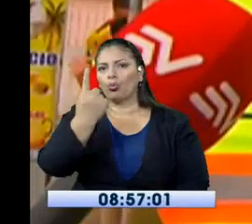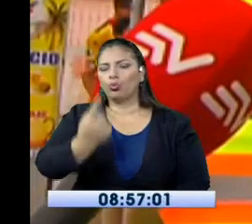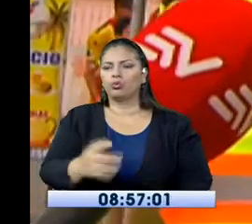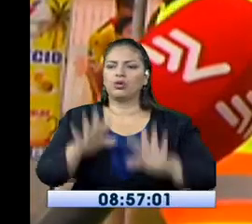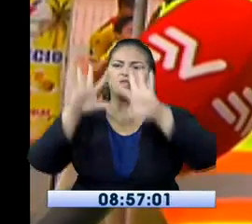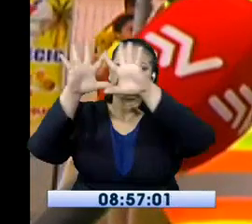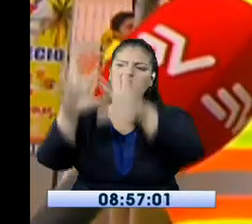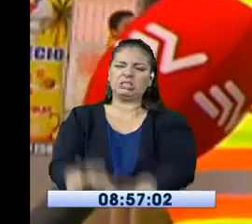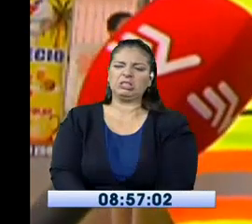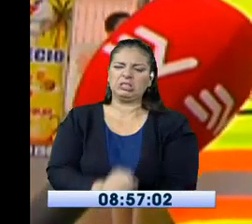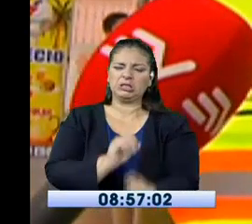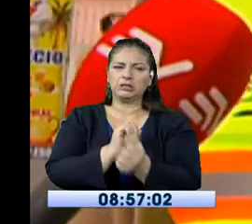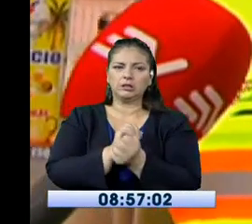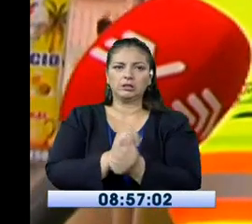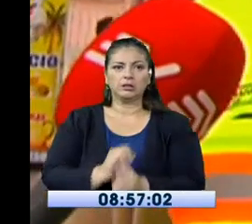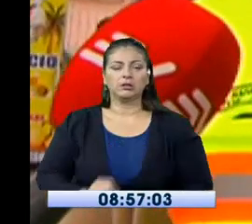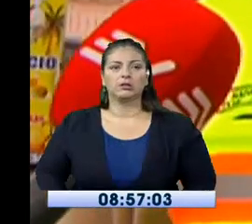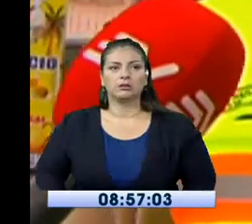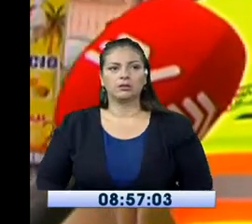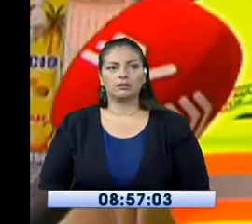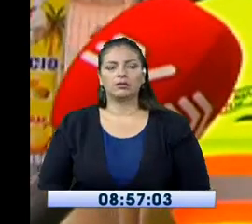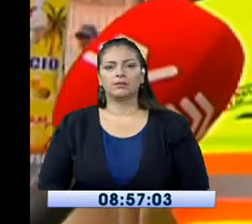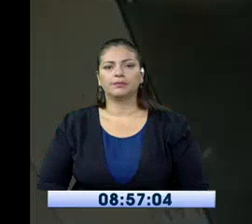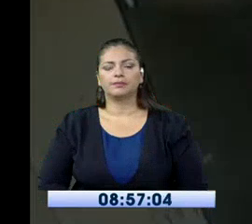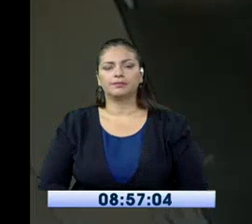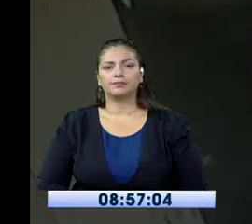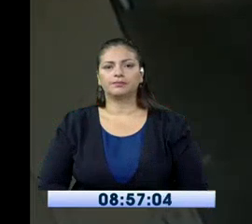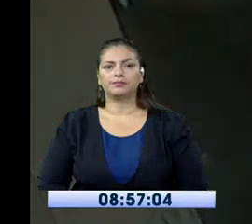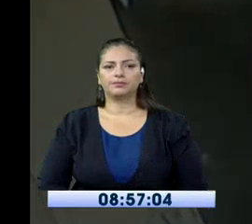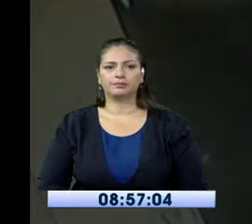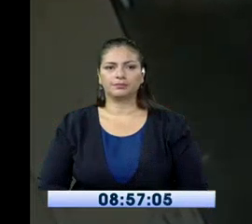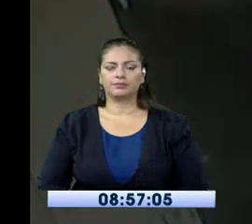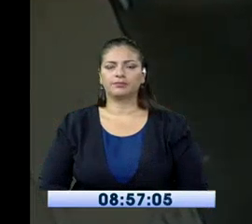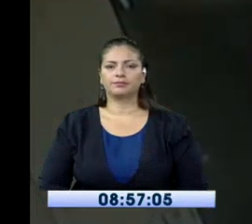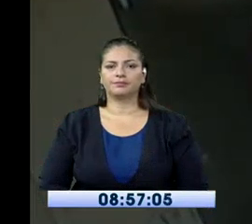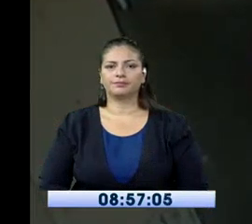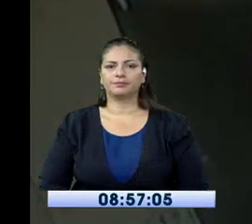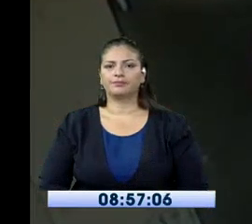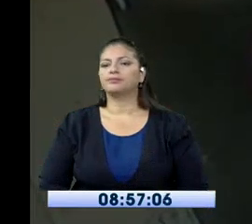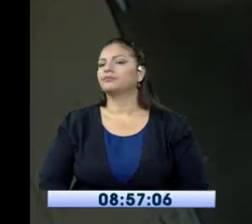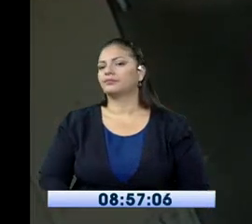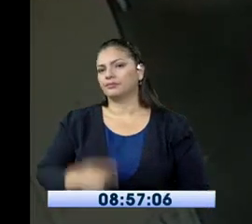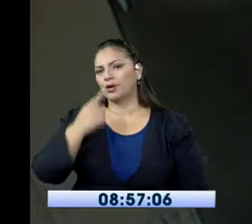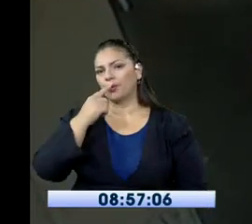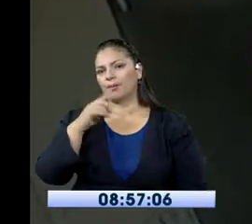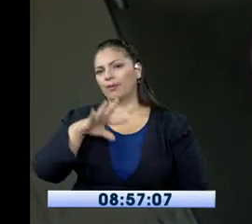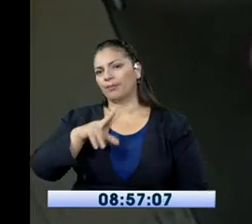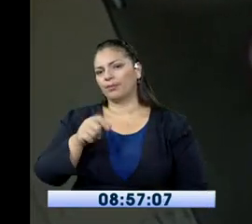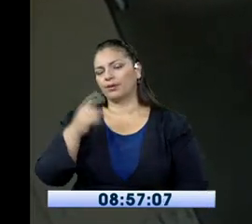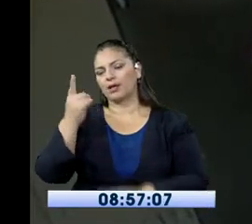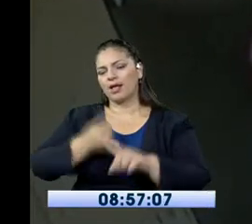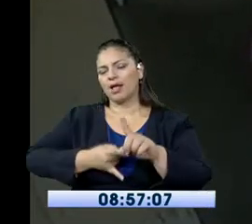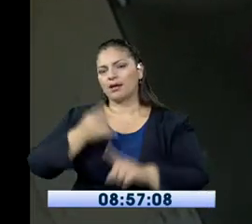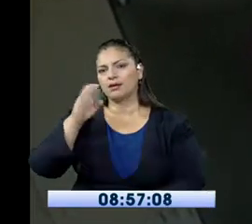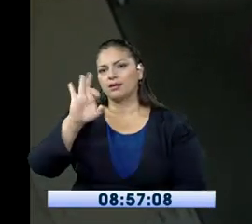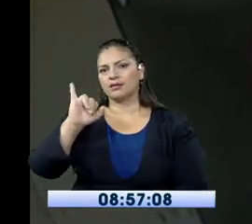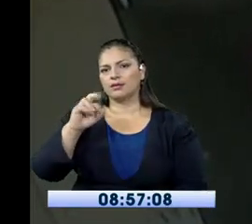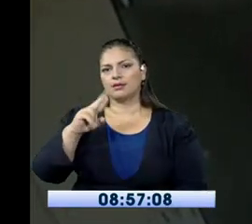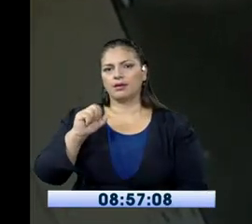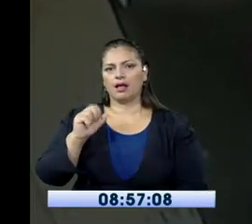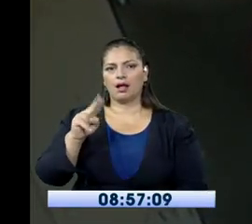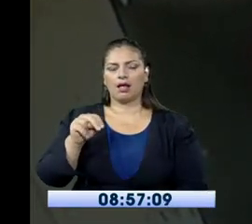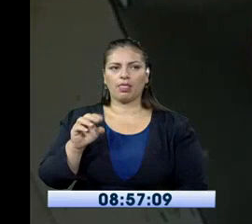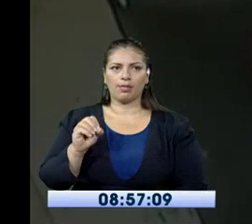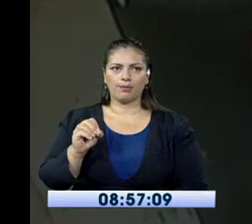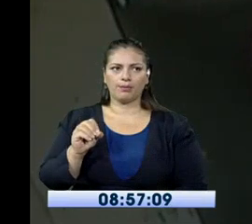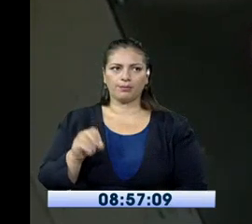En ese instante, las personas perjudicadas reaccionan y alias Tirano, que es el que nosotros tenemos ahora como detenido.